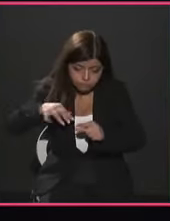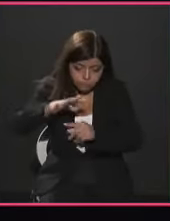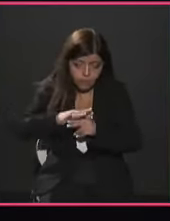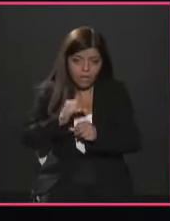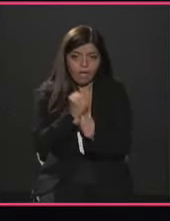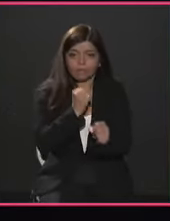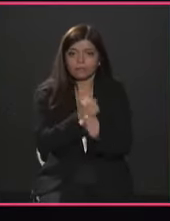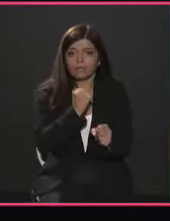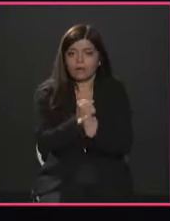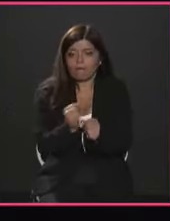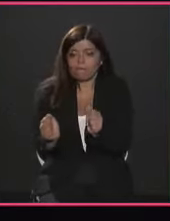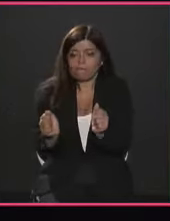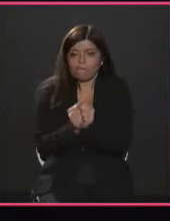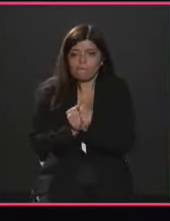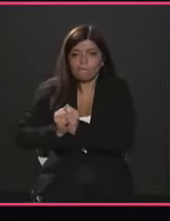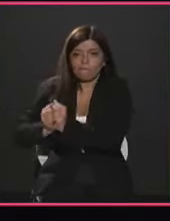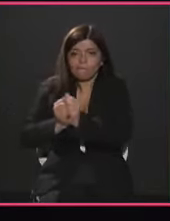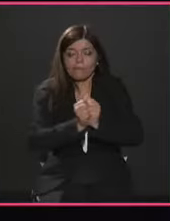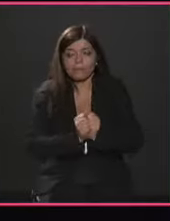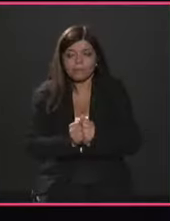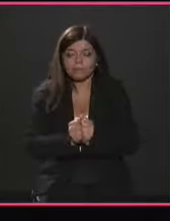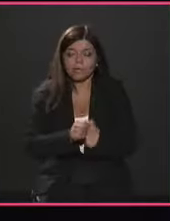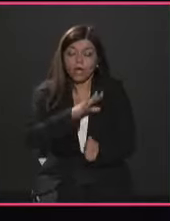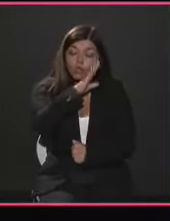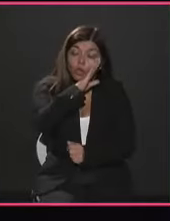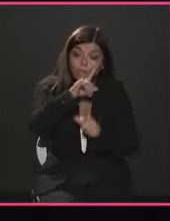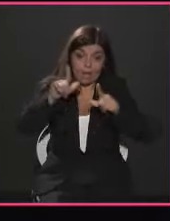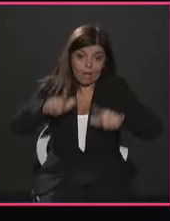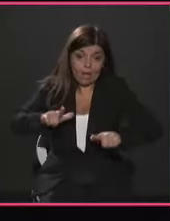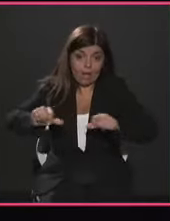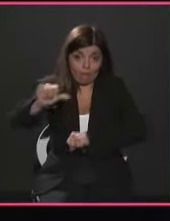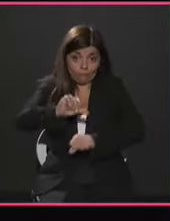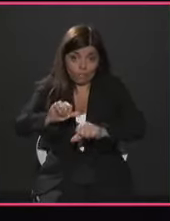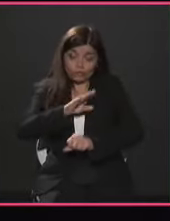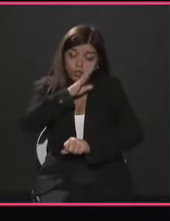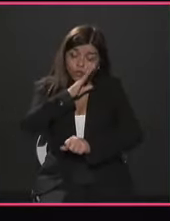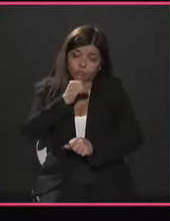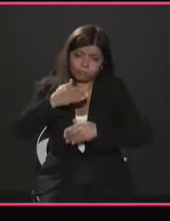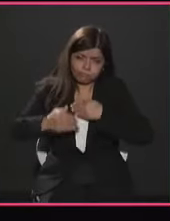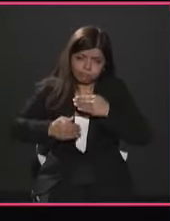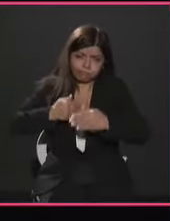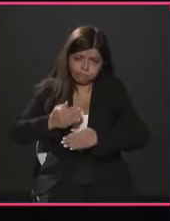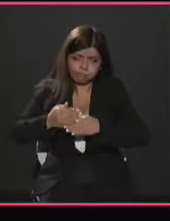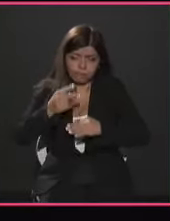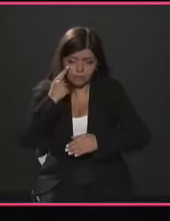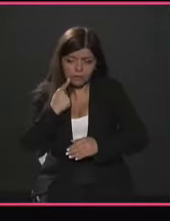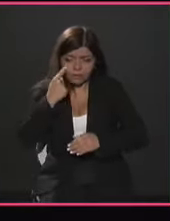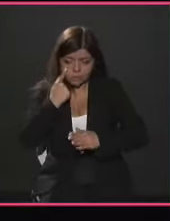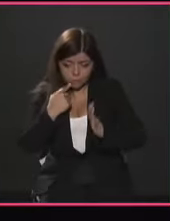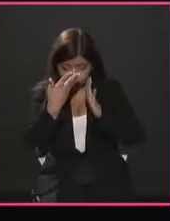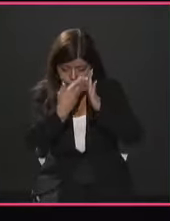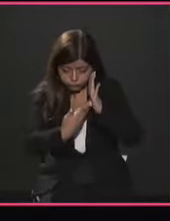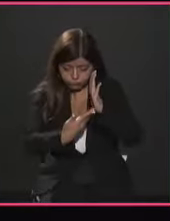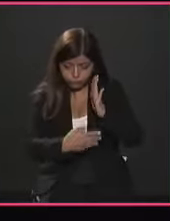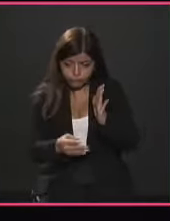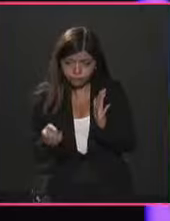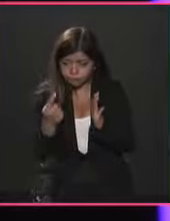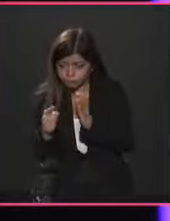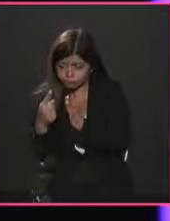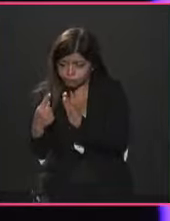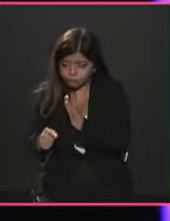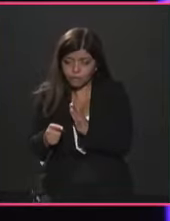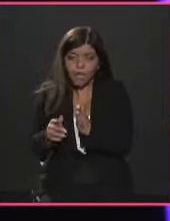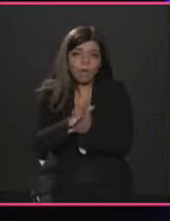puso a trabajar con nosotros comenzaron a dormir en el laboratorio pasaron por muestra de distintas partes